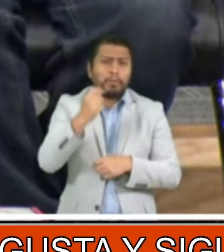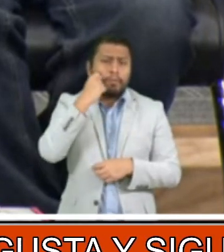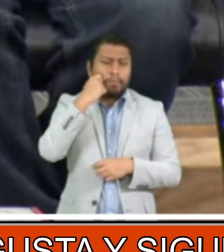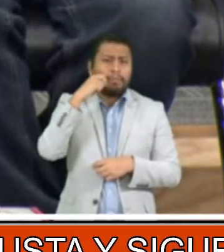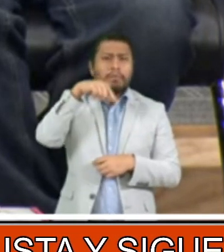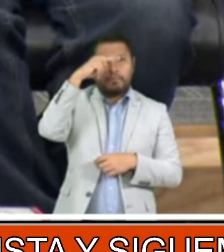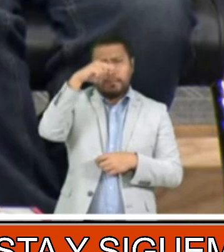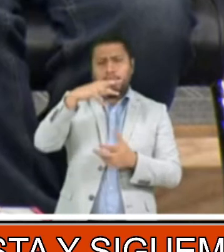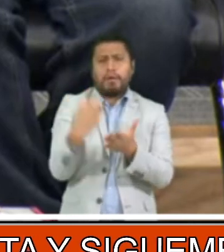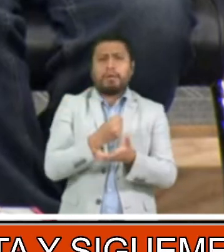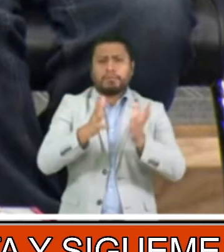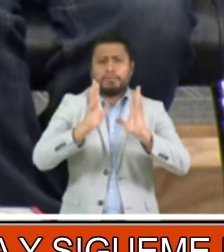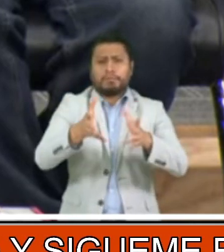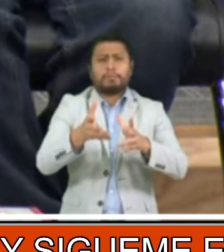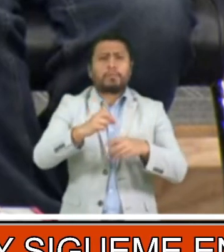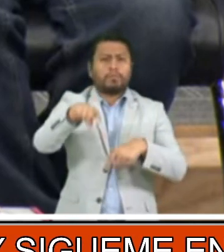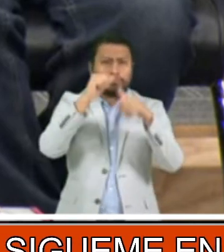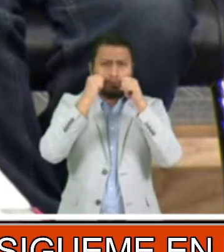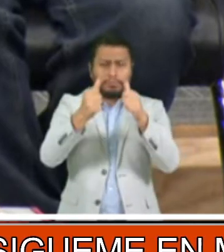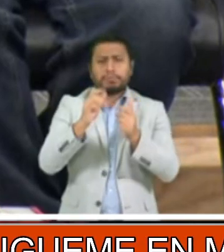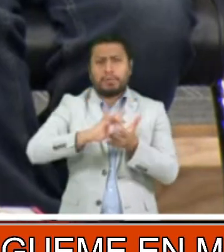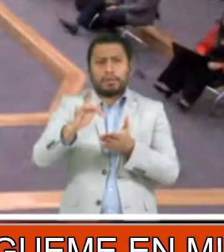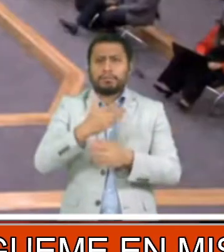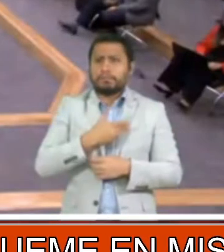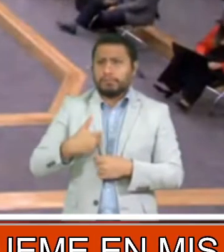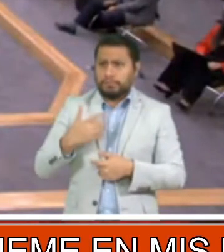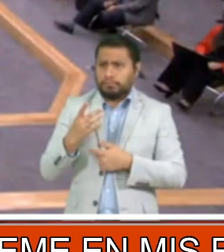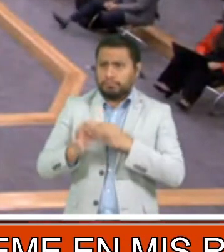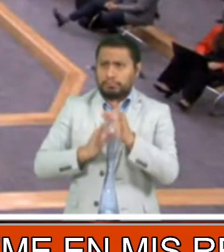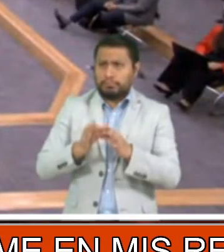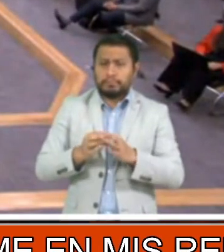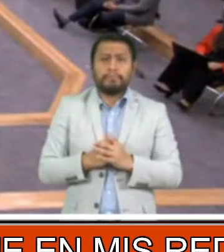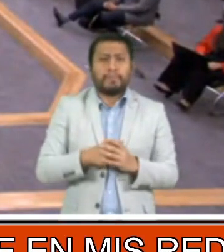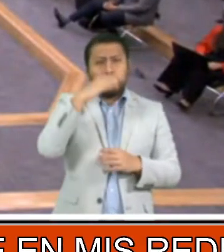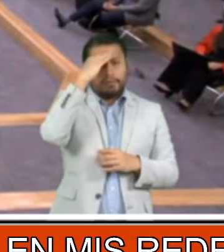México ya ganó. Por su atención, gracias. Es cuanto, presidente. Muchas gracias, señor diputado.